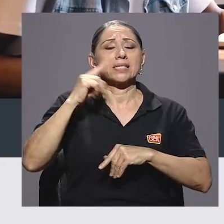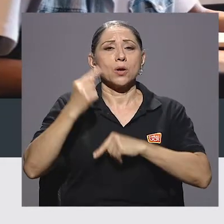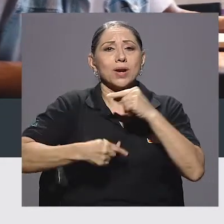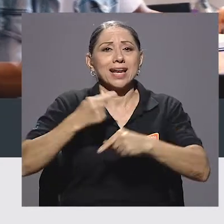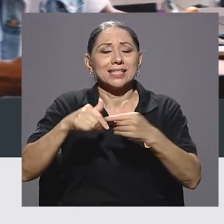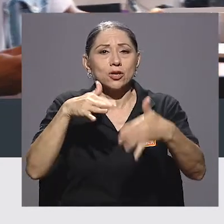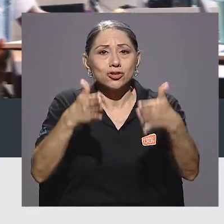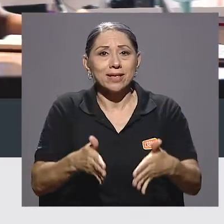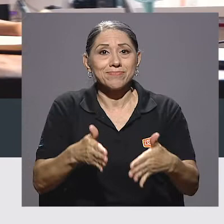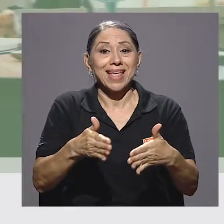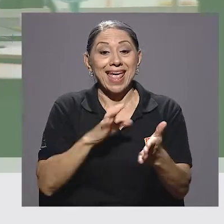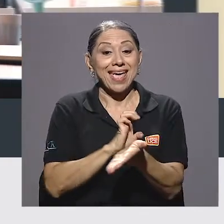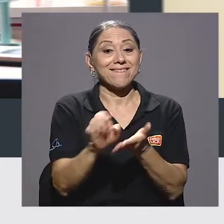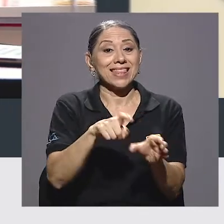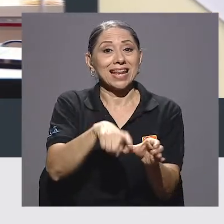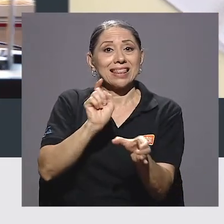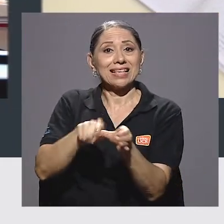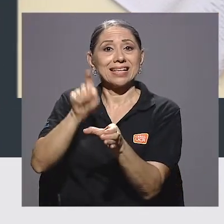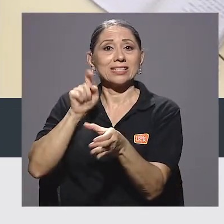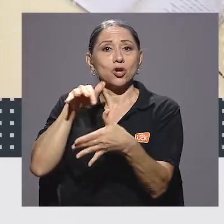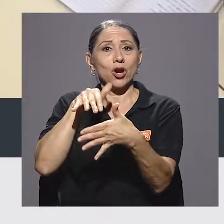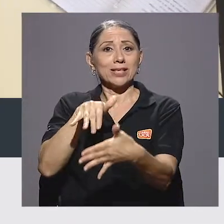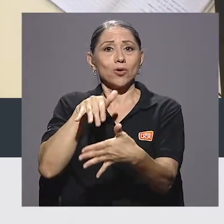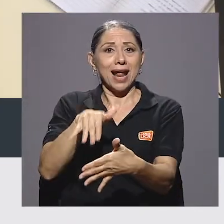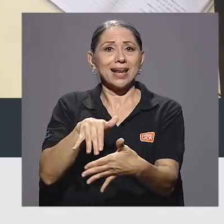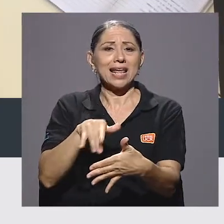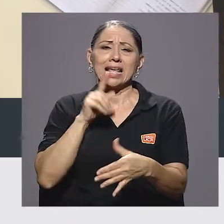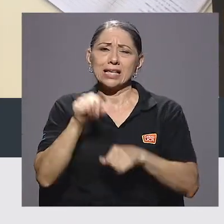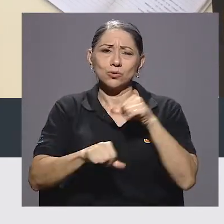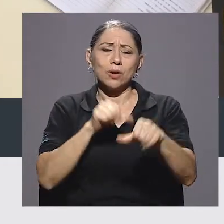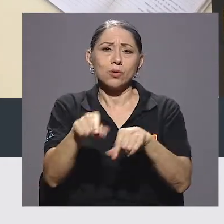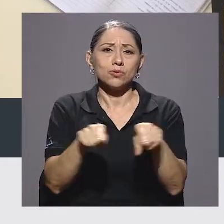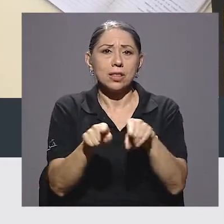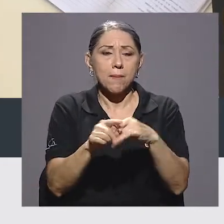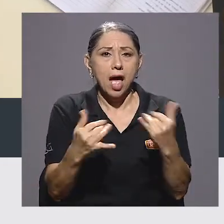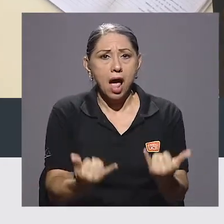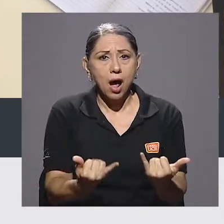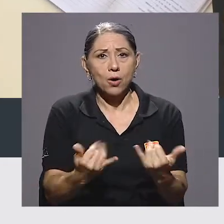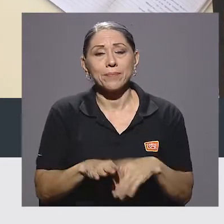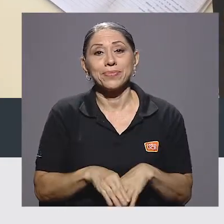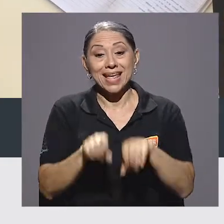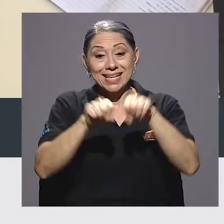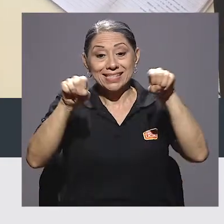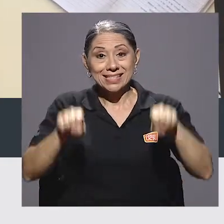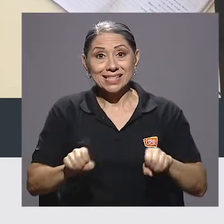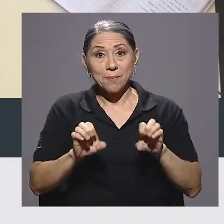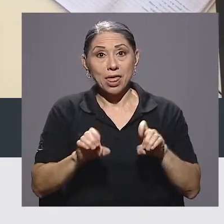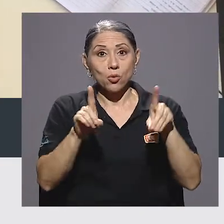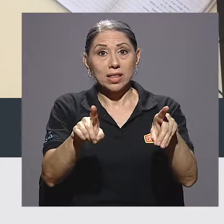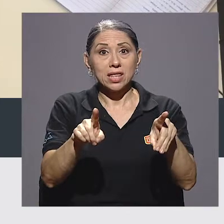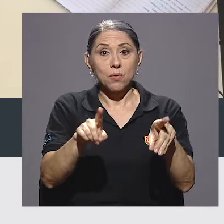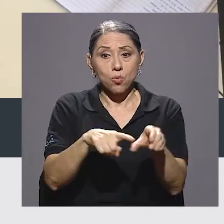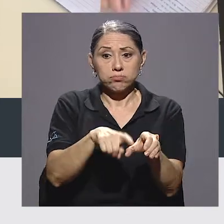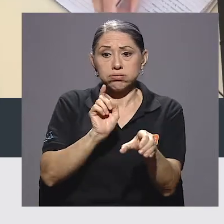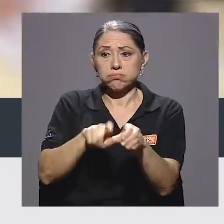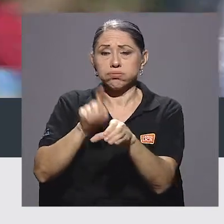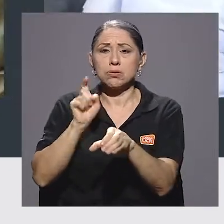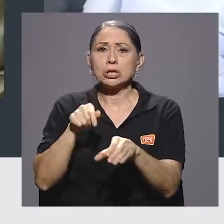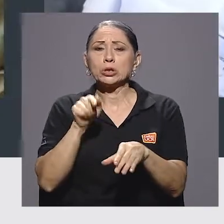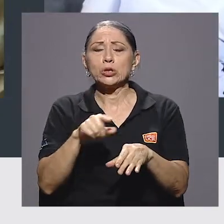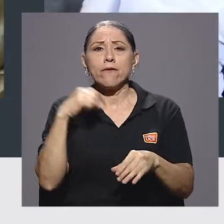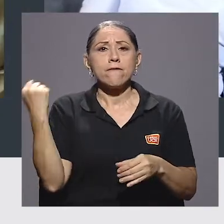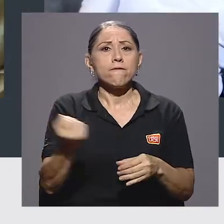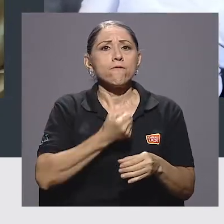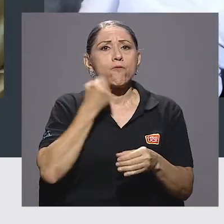estudiantes. Evitar la deserción escolar es otra de las grandes luchas de esta pandemia. La exclusión del sistema educativo tiene un costo